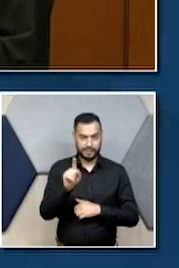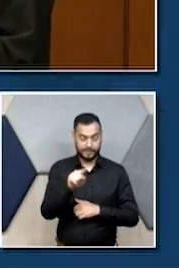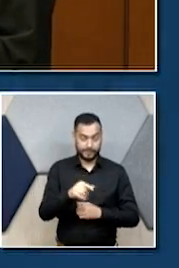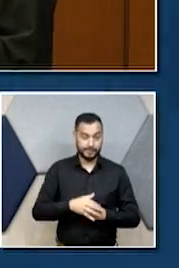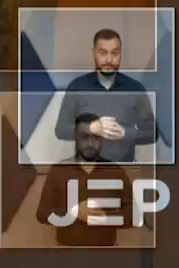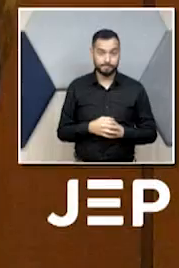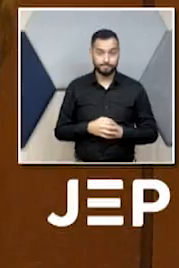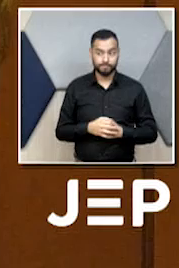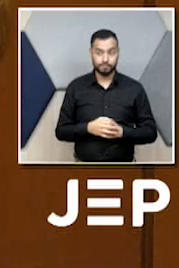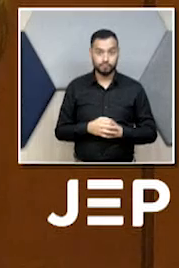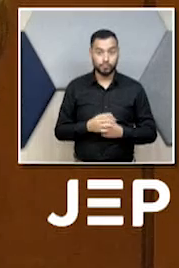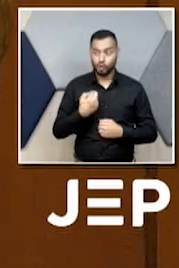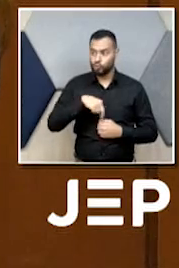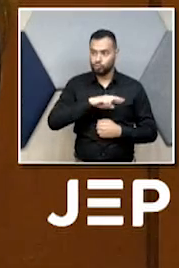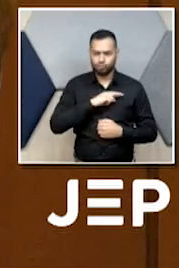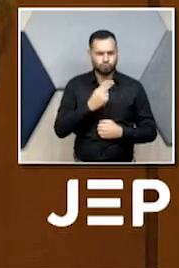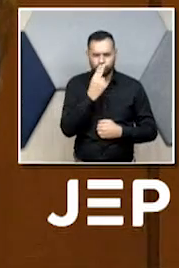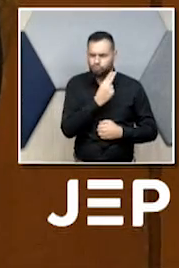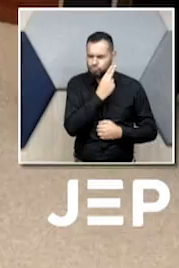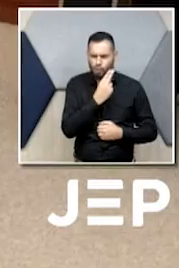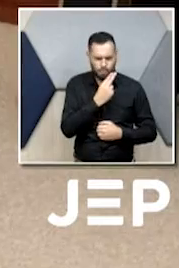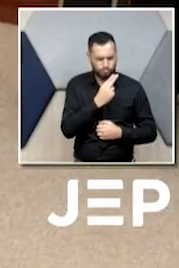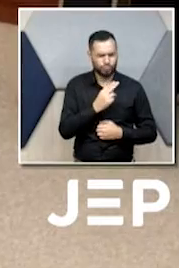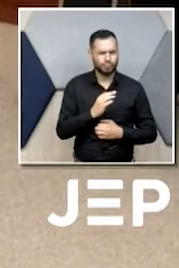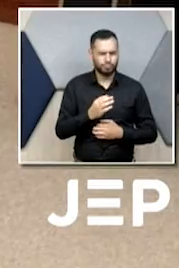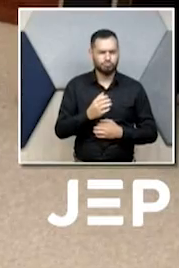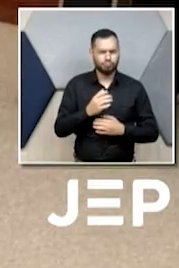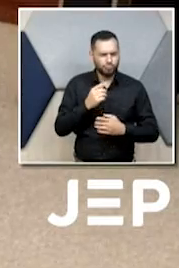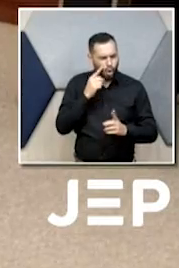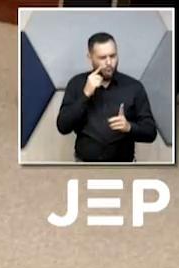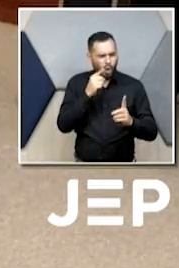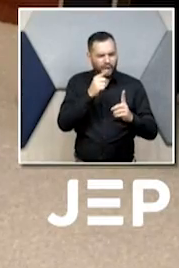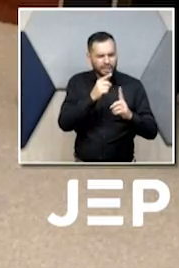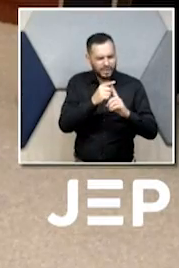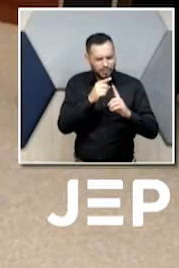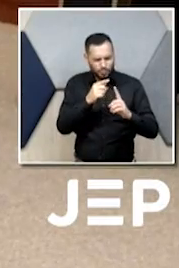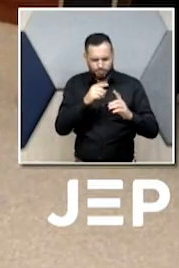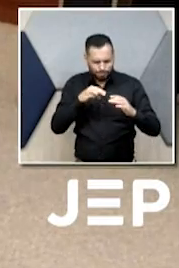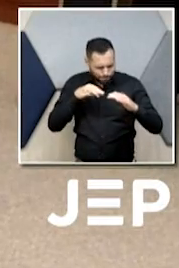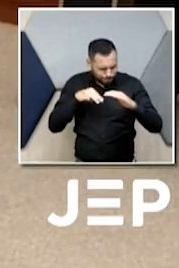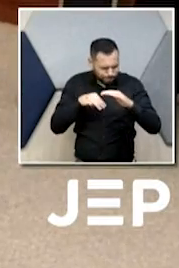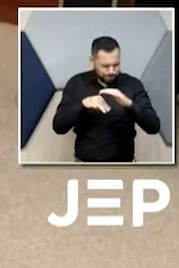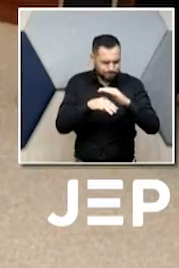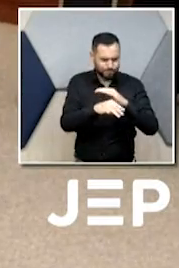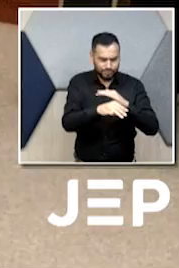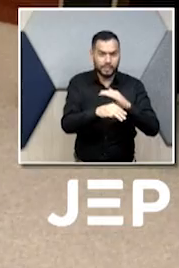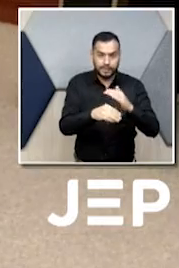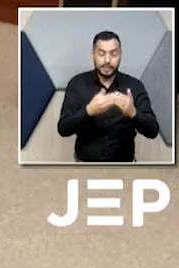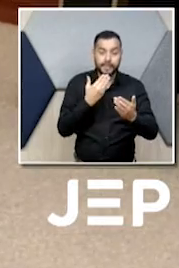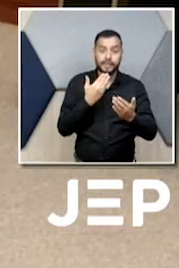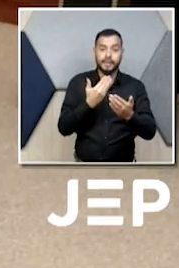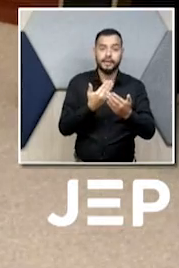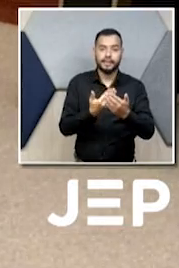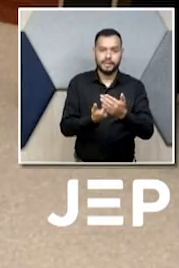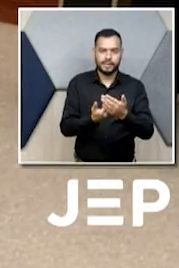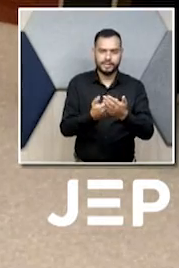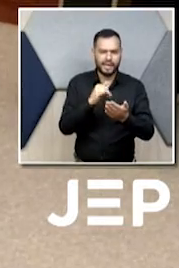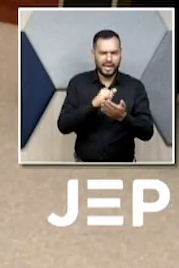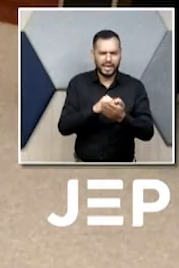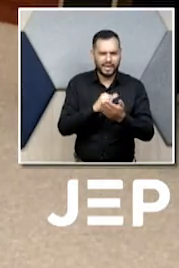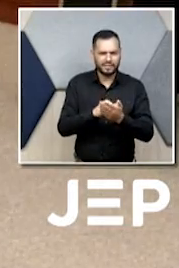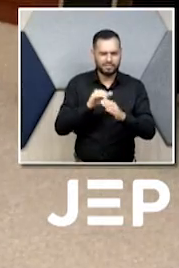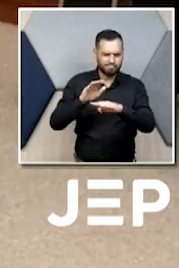muy comprometidos con esta misión que ustedes tienen y agradecemos ese anuncio que ha hecho